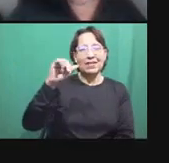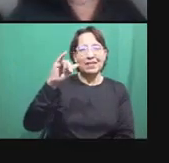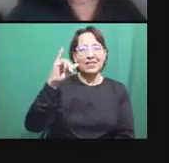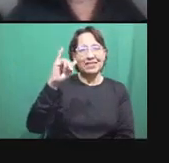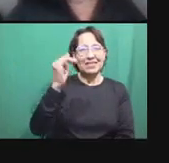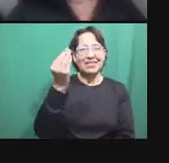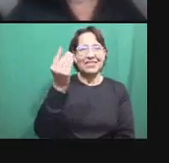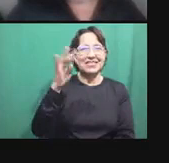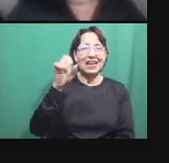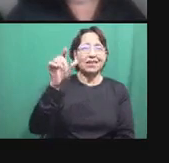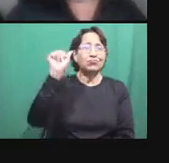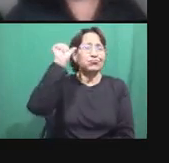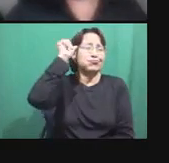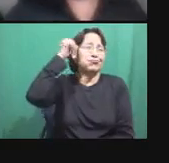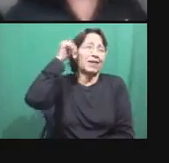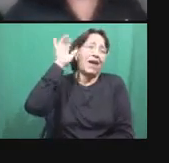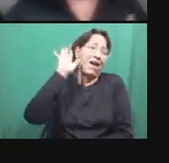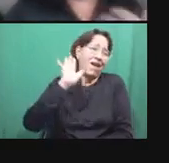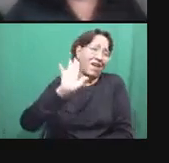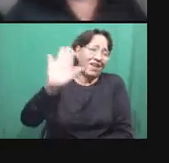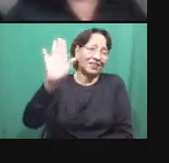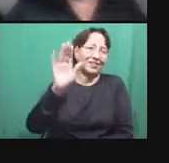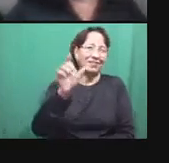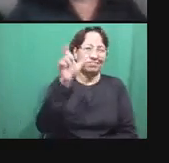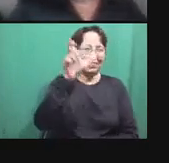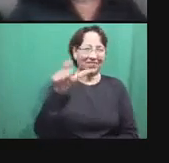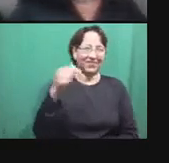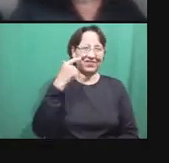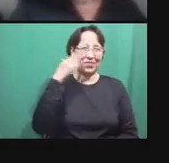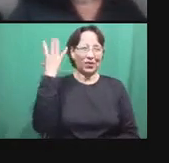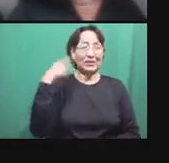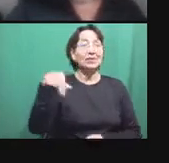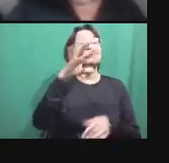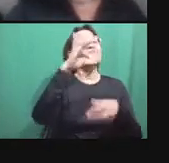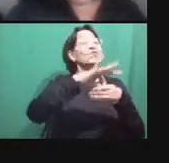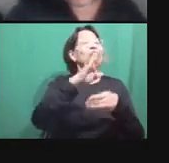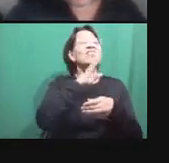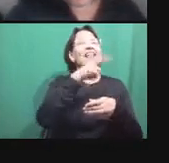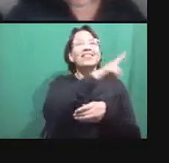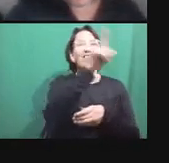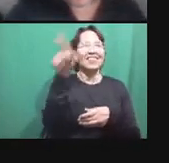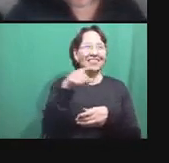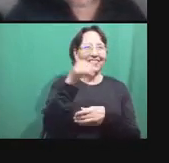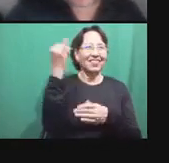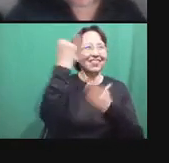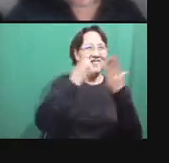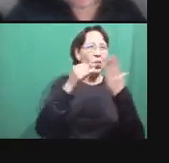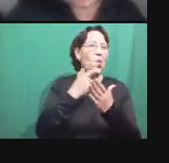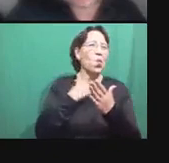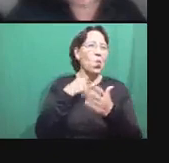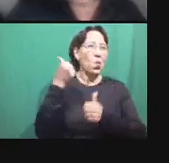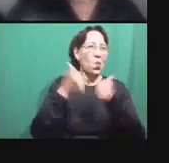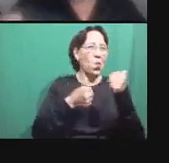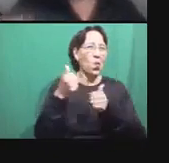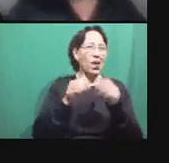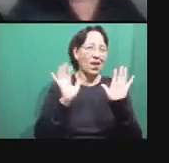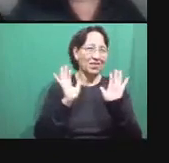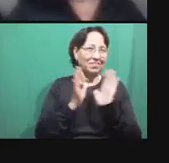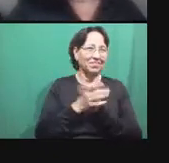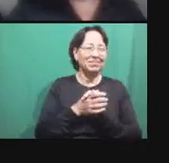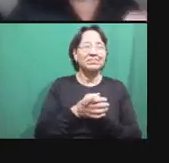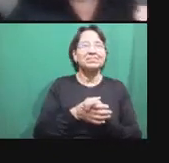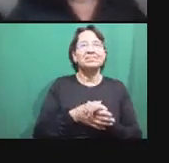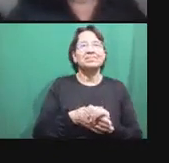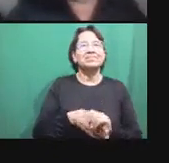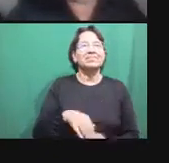memoria en este personaje, ellos debían votar por la imagen que querían que quedara finalmente de Gardel, y lo que